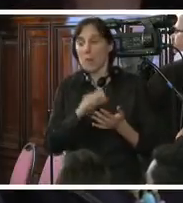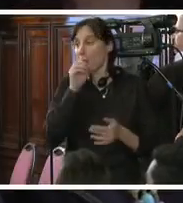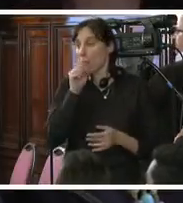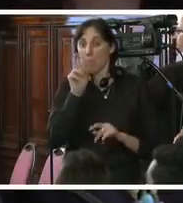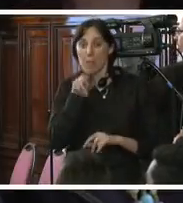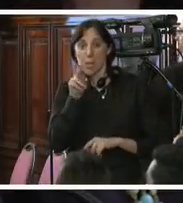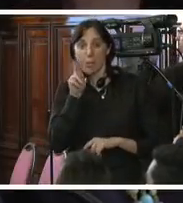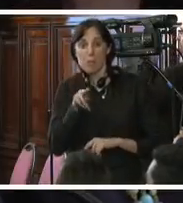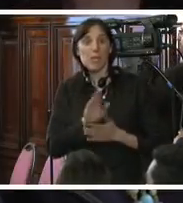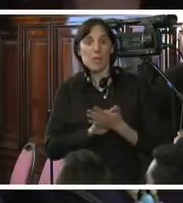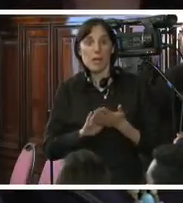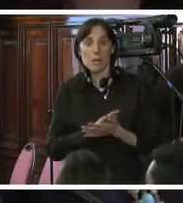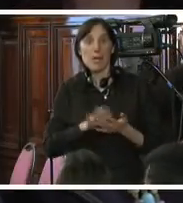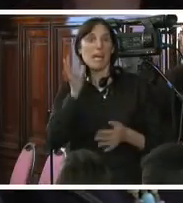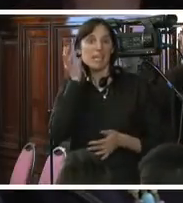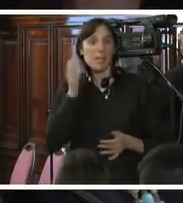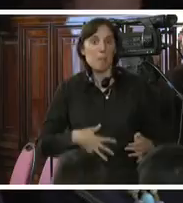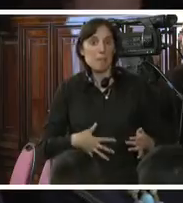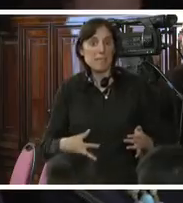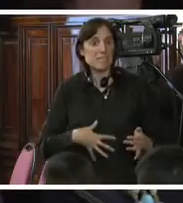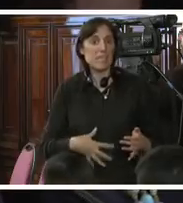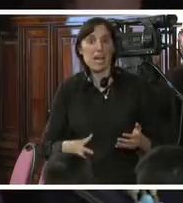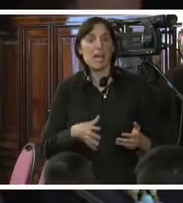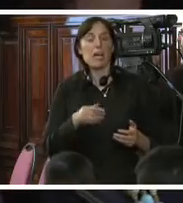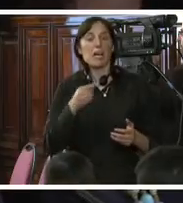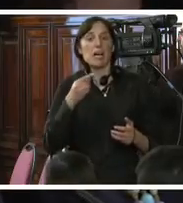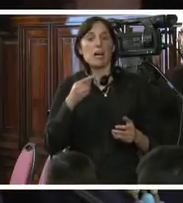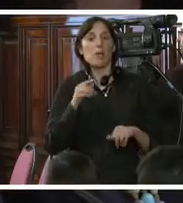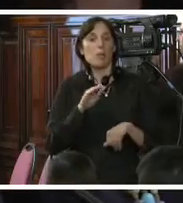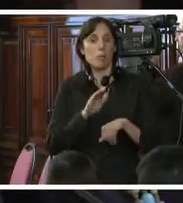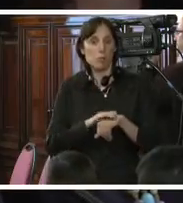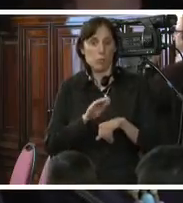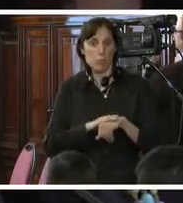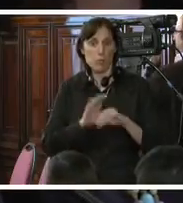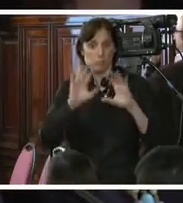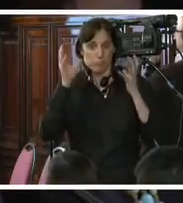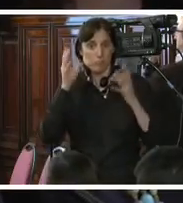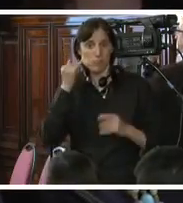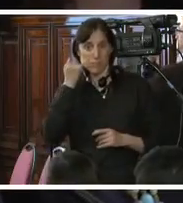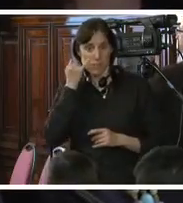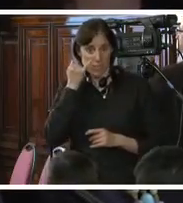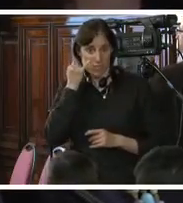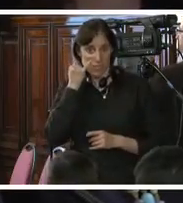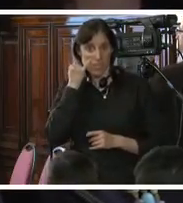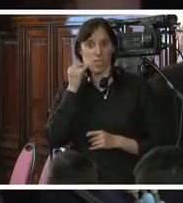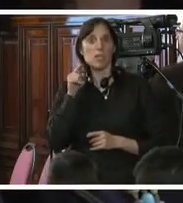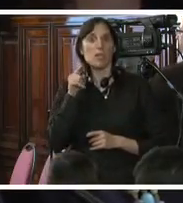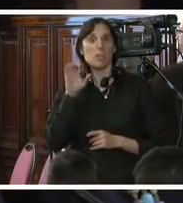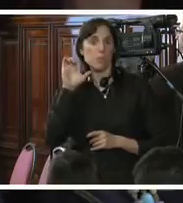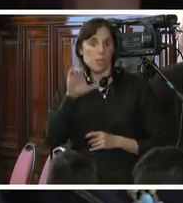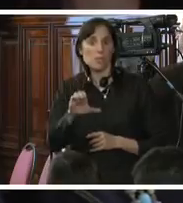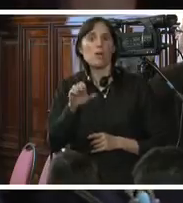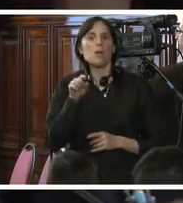de niñas enfrentando embarazos y maternidades forzadas, productos de todo un acto delictual. Los estados han sido indiferentes